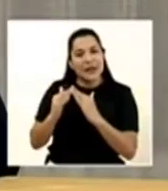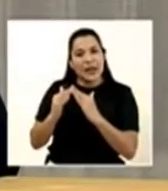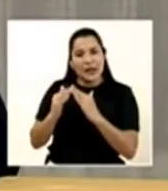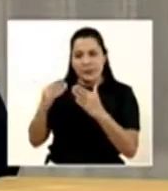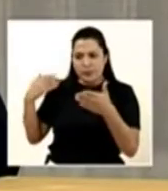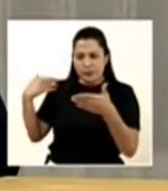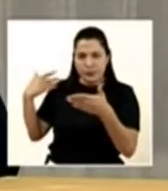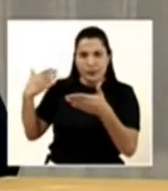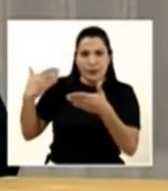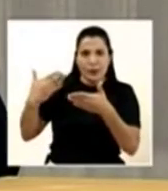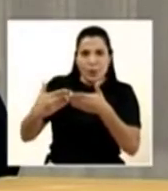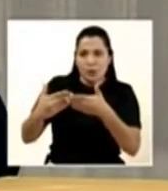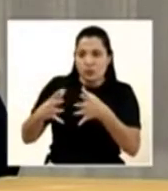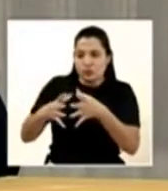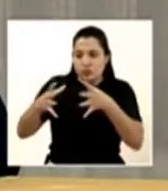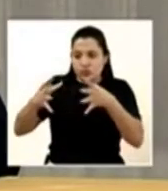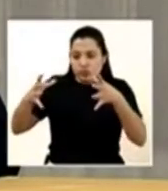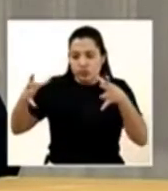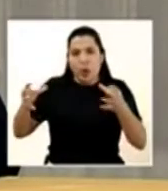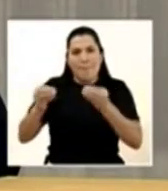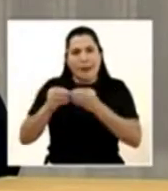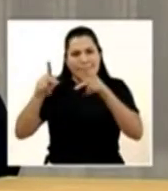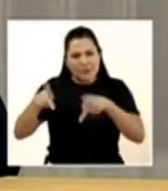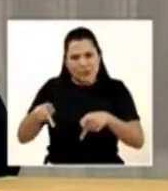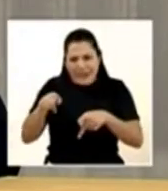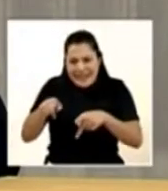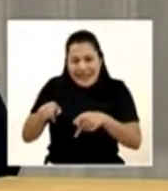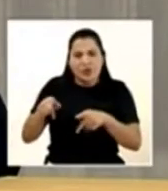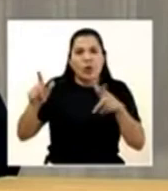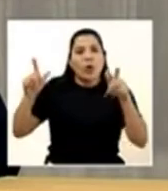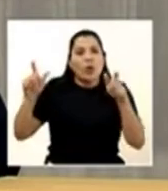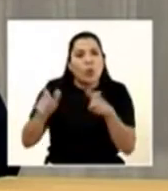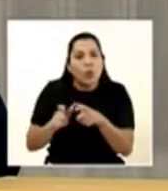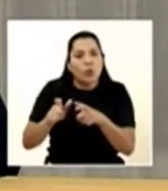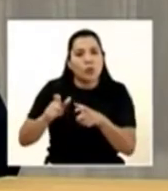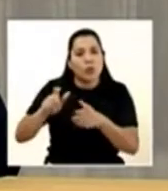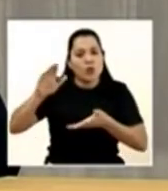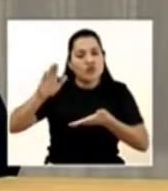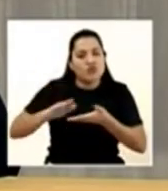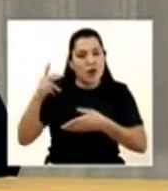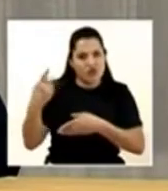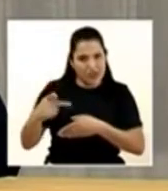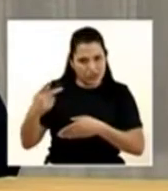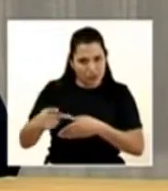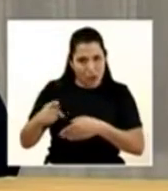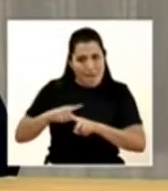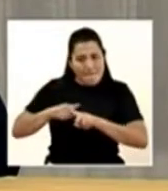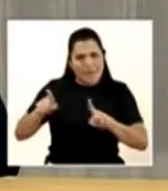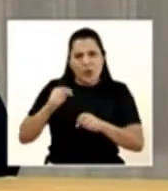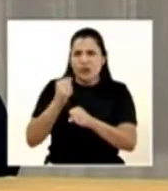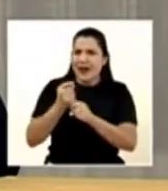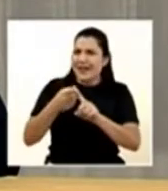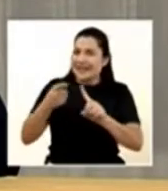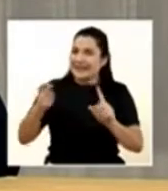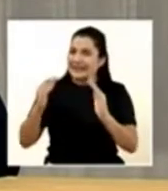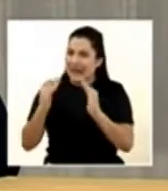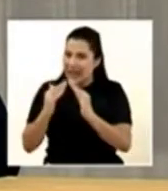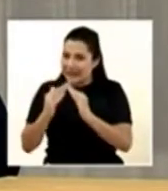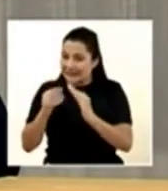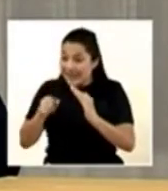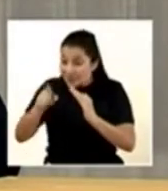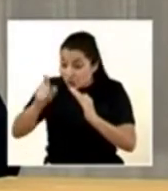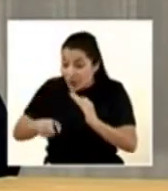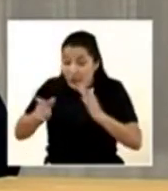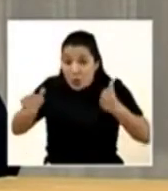semanas y ha permitido justamente disminuir exposiciones, disminuir cadena de transmisión. Pero el teletrabajo es algo que tenemos que trabajar, o que más bien implementar